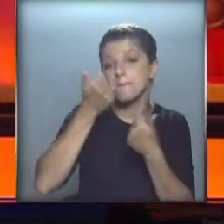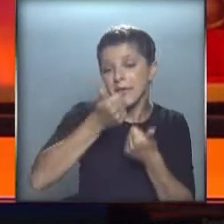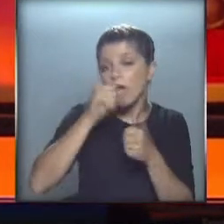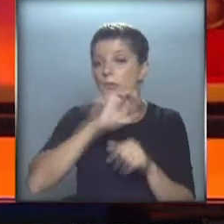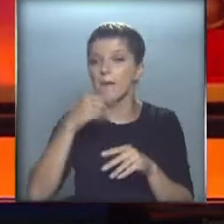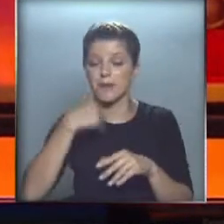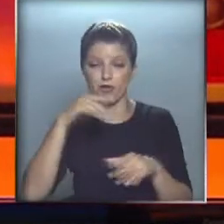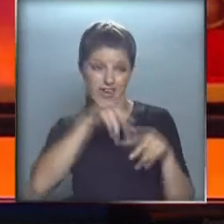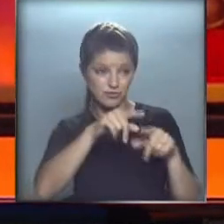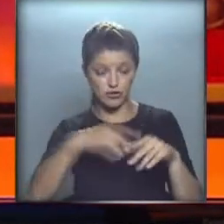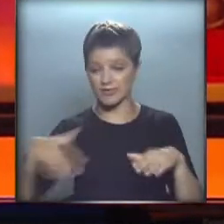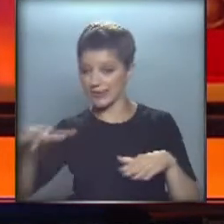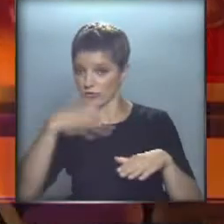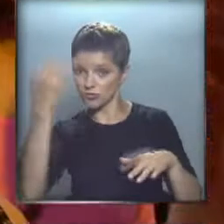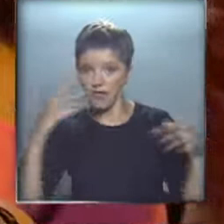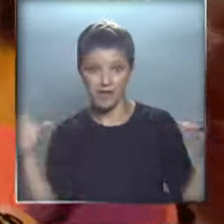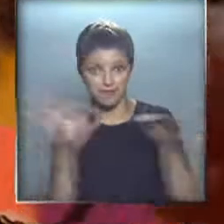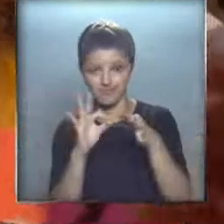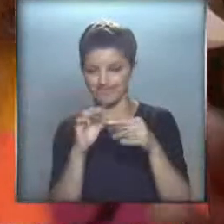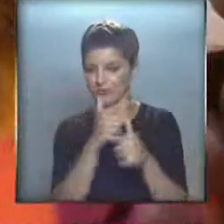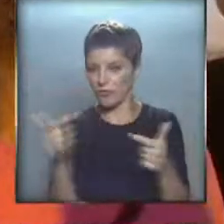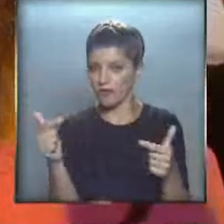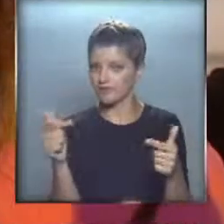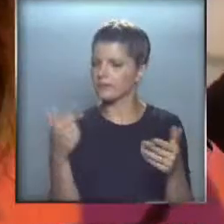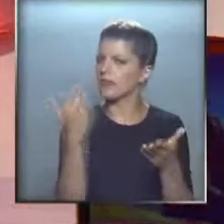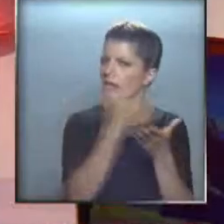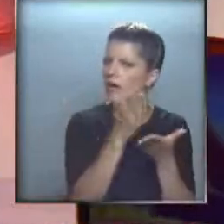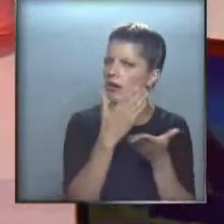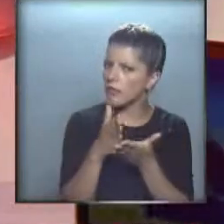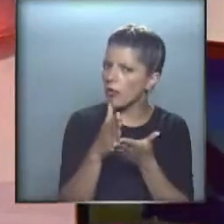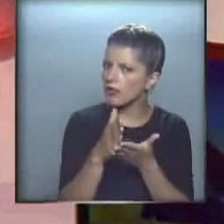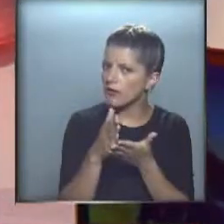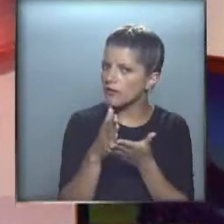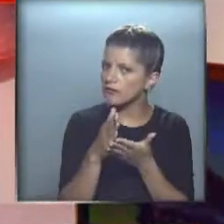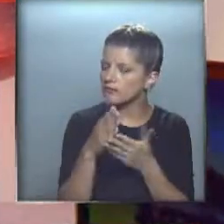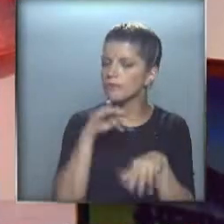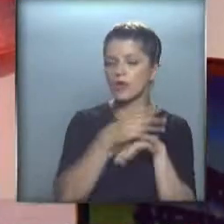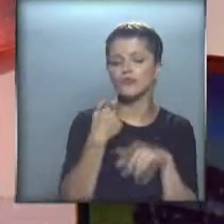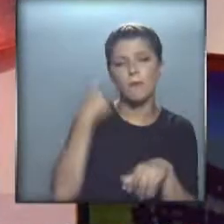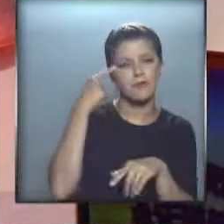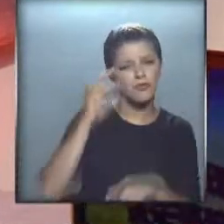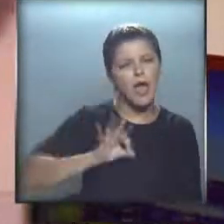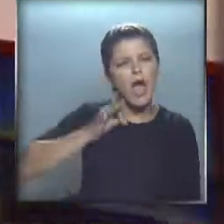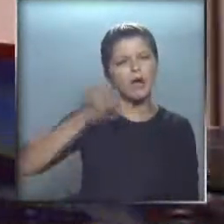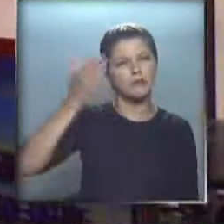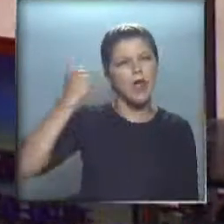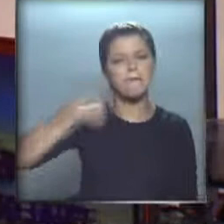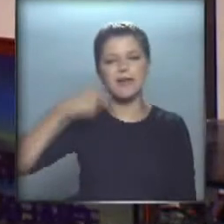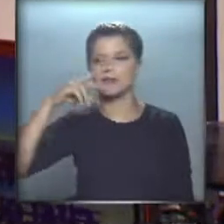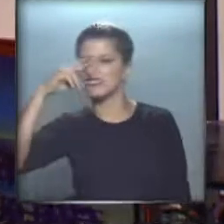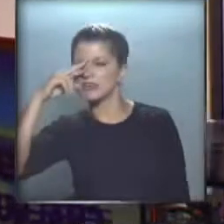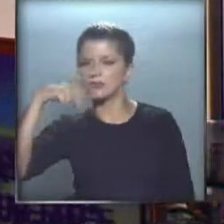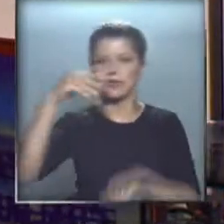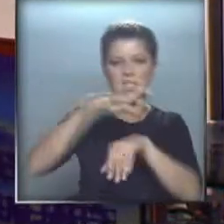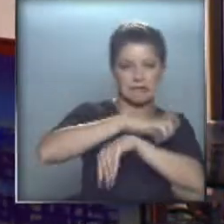exactamente en la realidad. ¿Se discrimina? Sí, se discrimina, se discrimina. Yo creo que hace años que viene este tema de cheto, grasa, pardo. Antes estaba